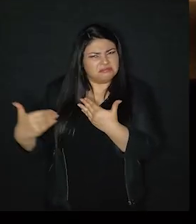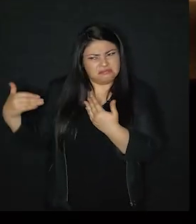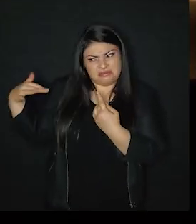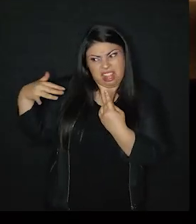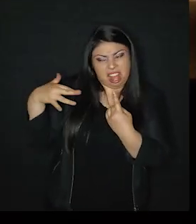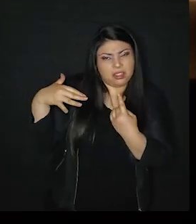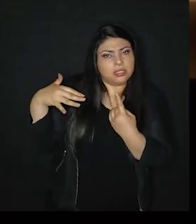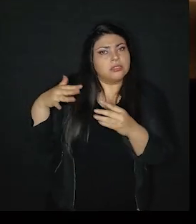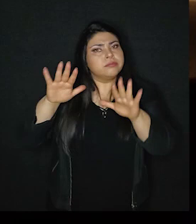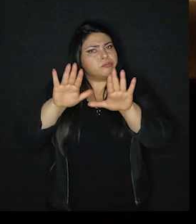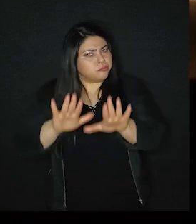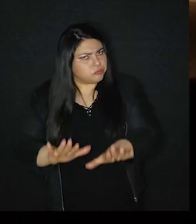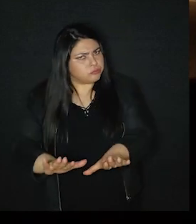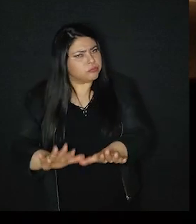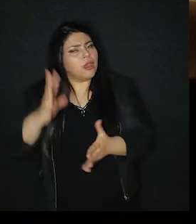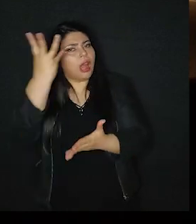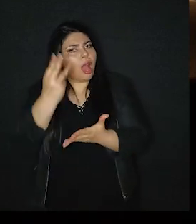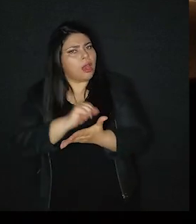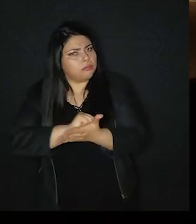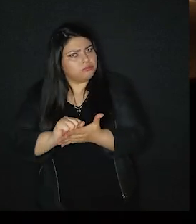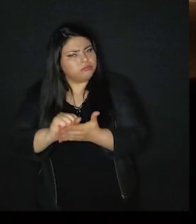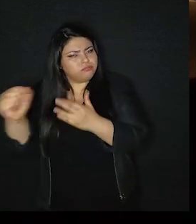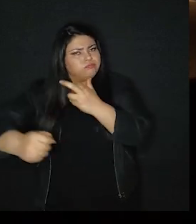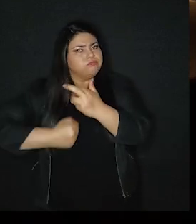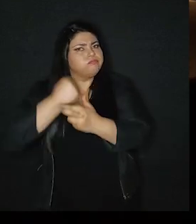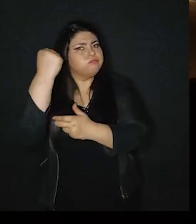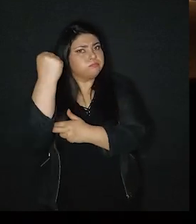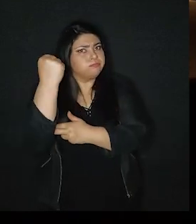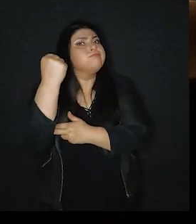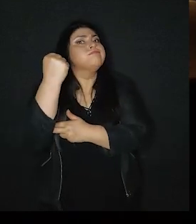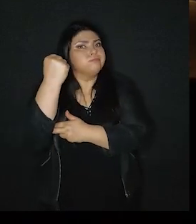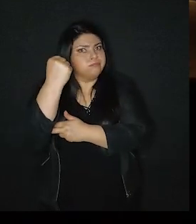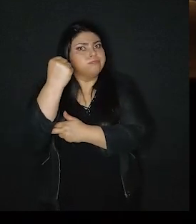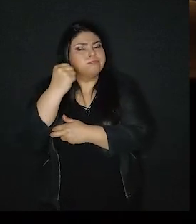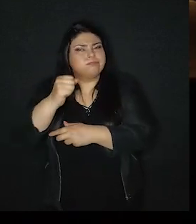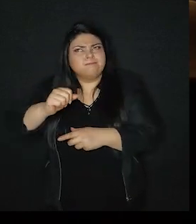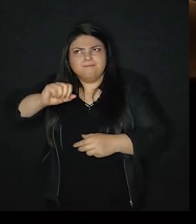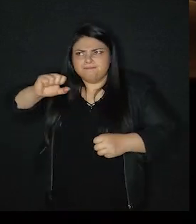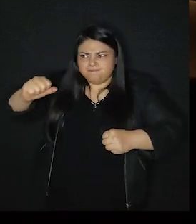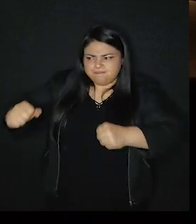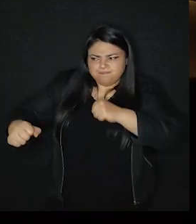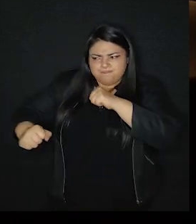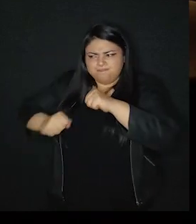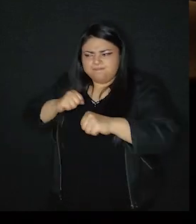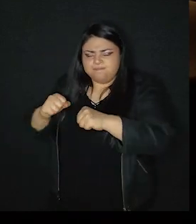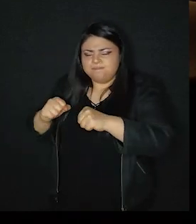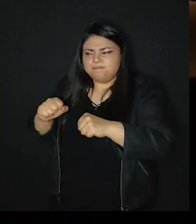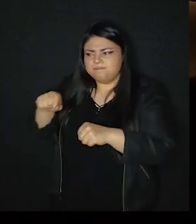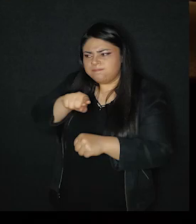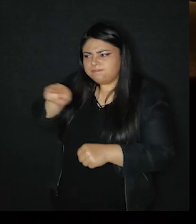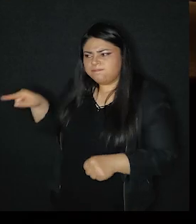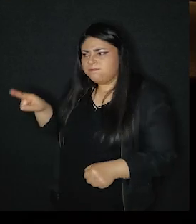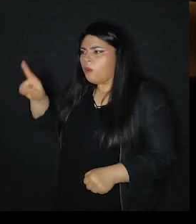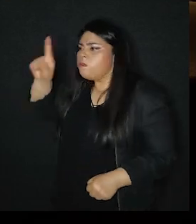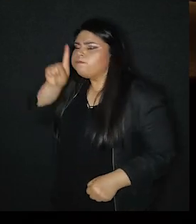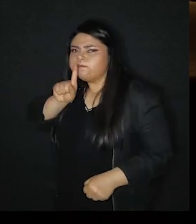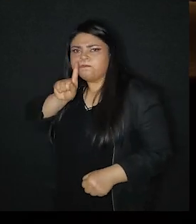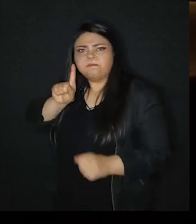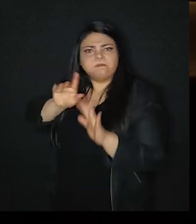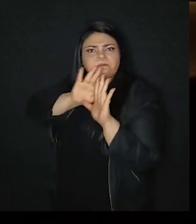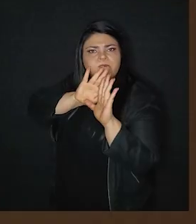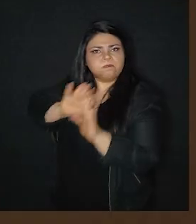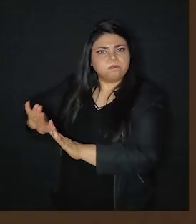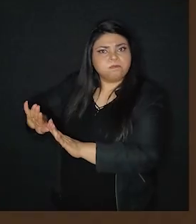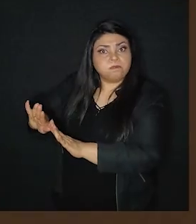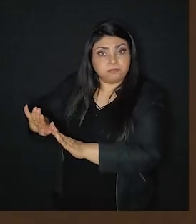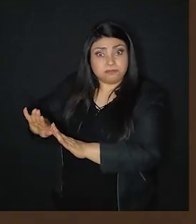El poder del espíritu santo y su alma y su obra transformadora van a callar Esas voces que están